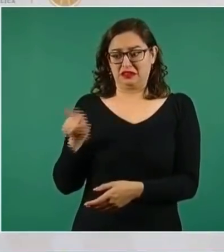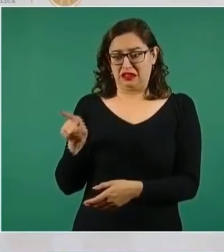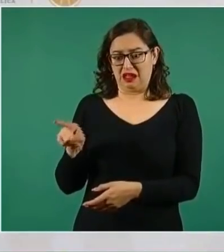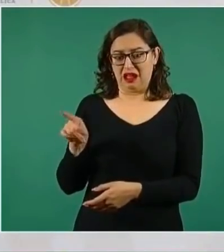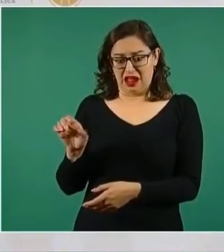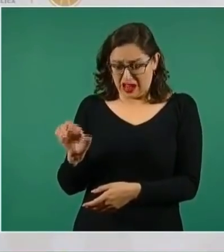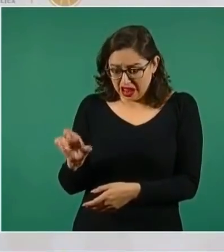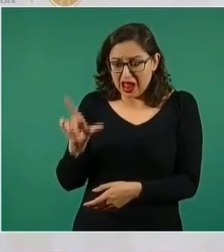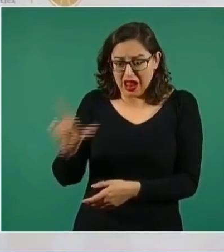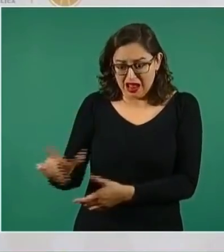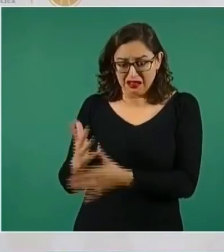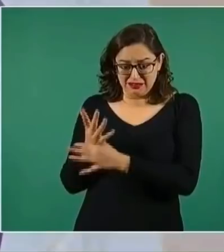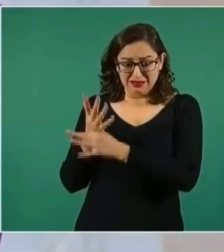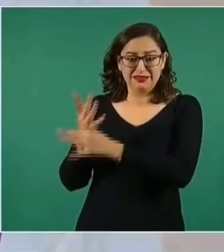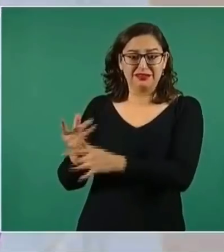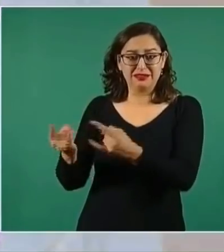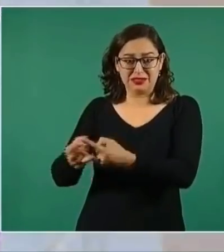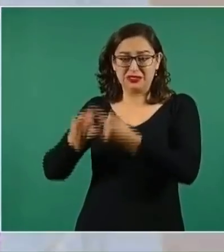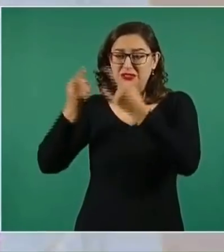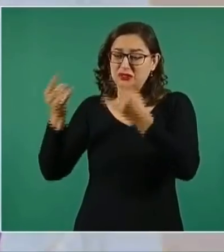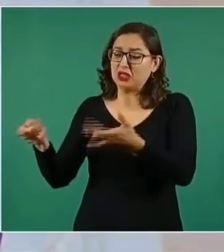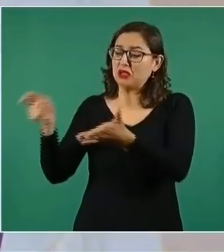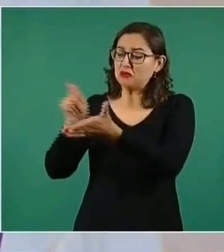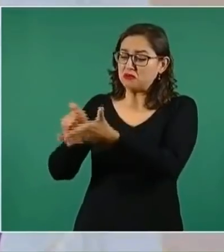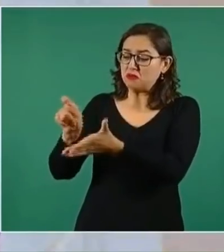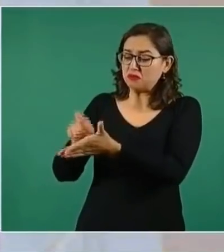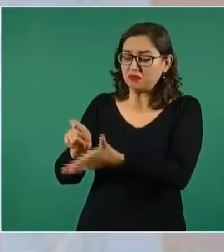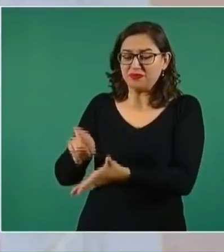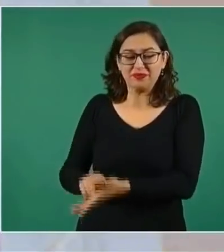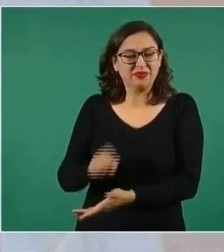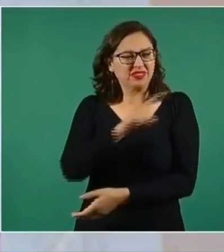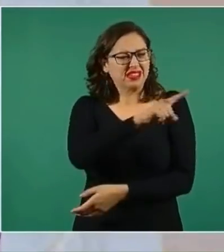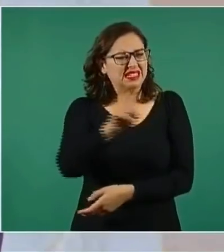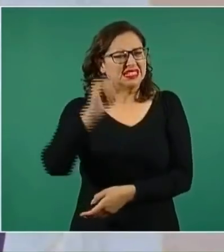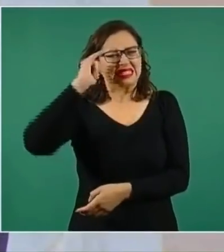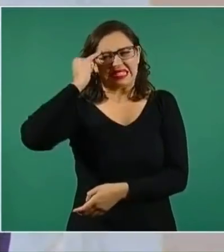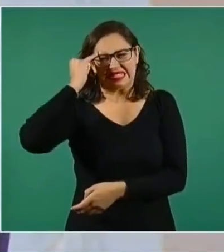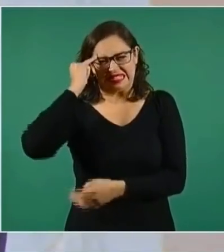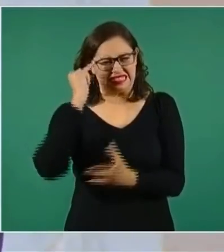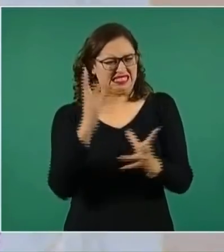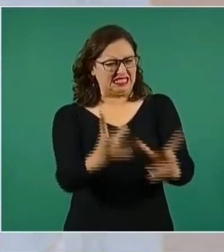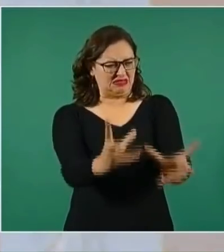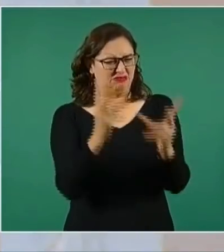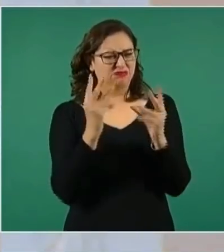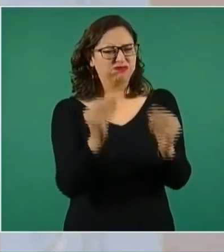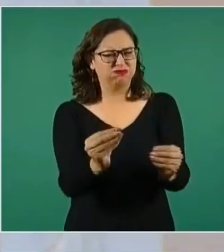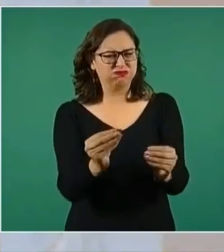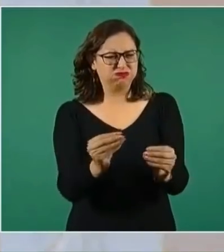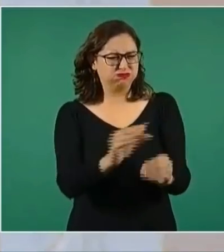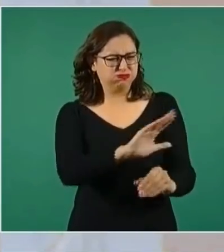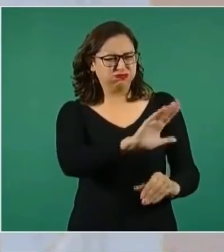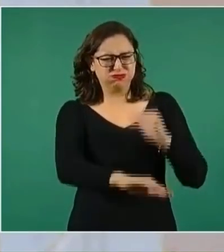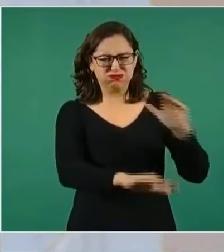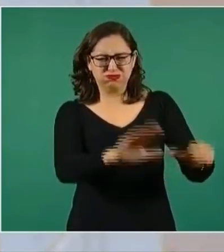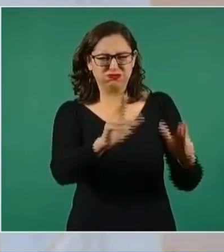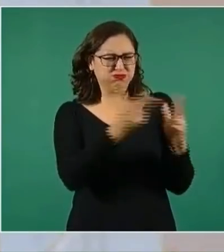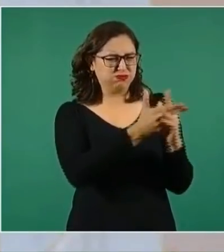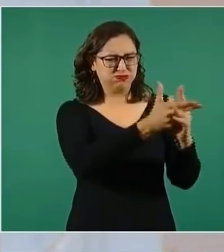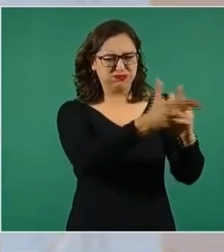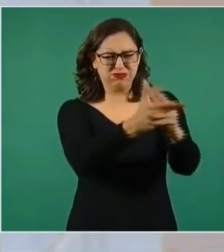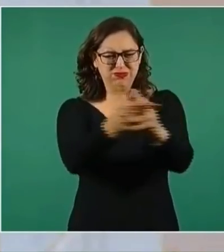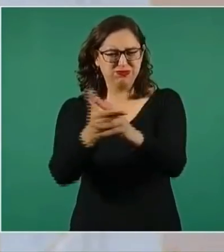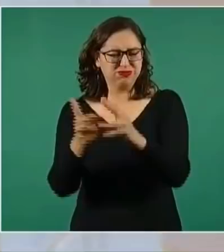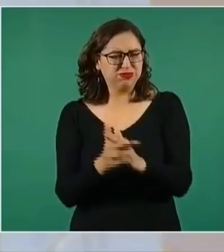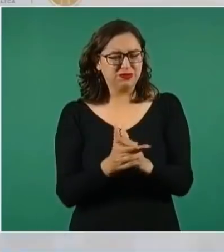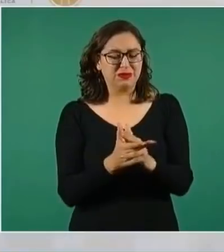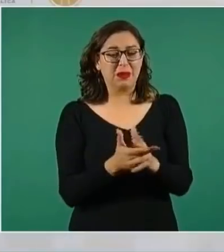narra que fueron tantos los indígenas asesinados en Yecapixtla,